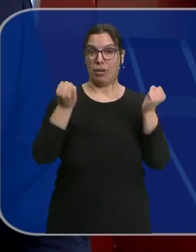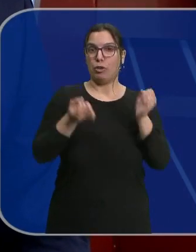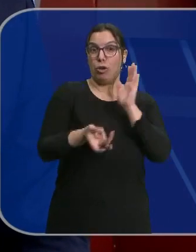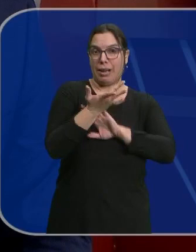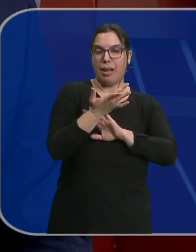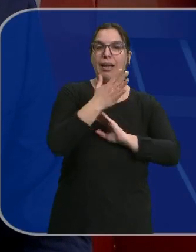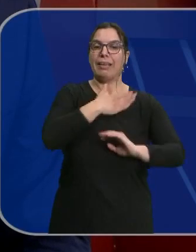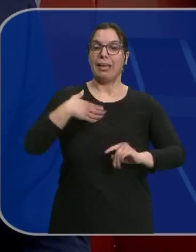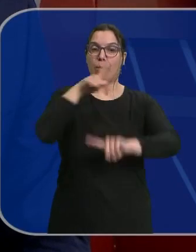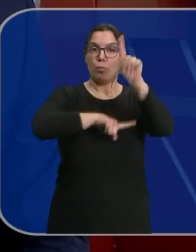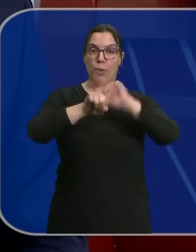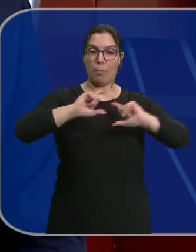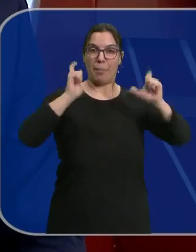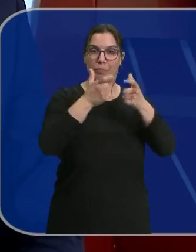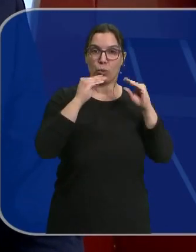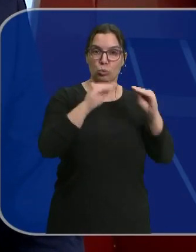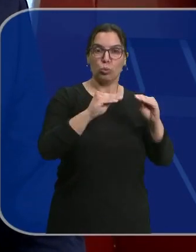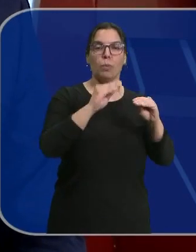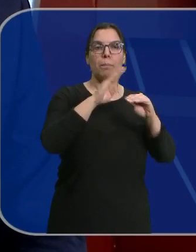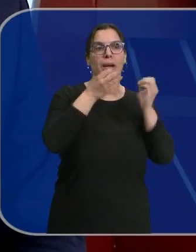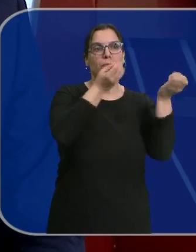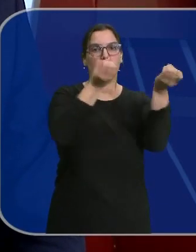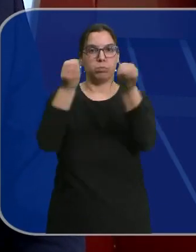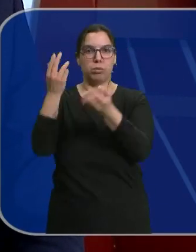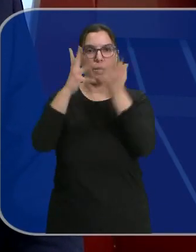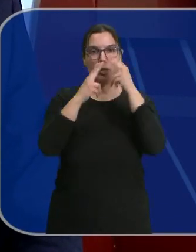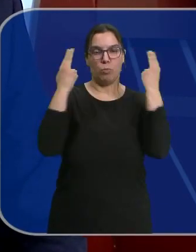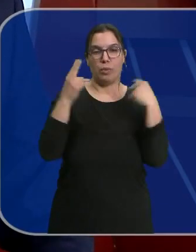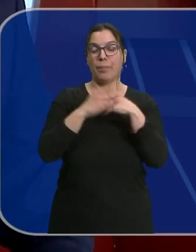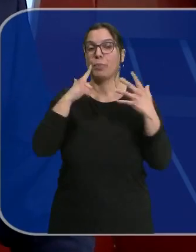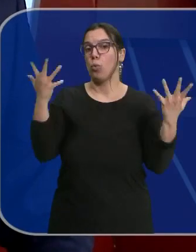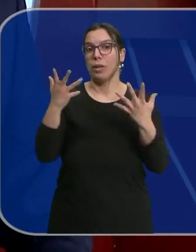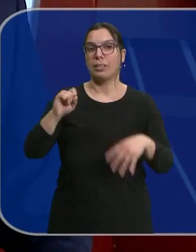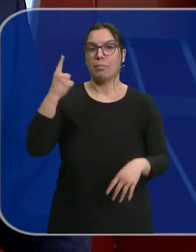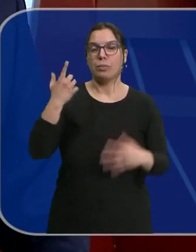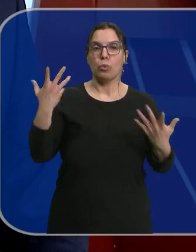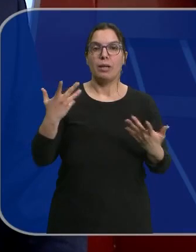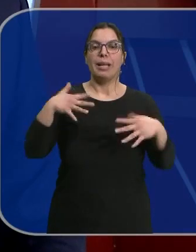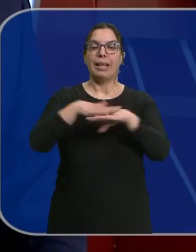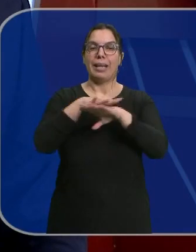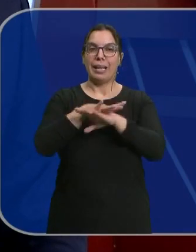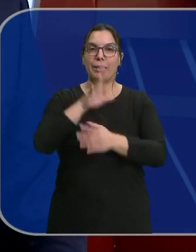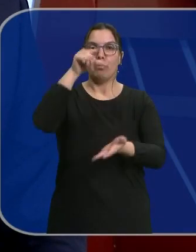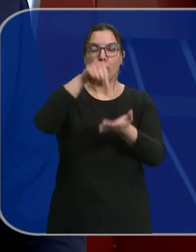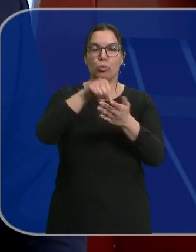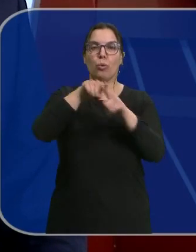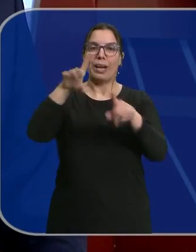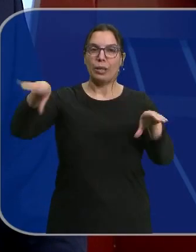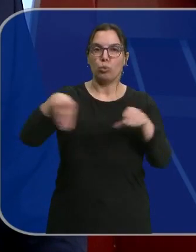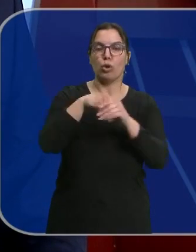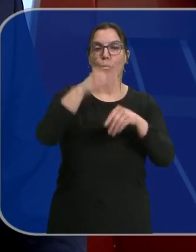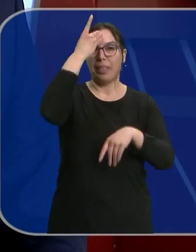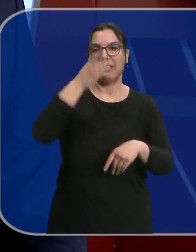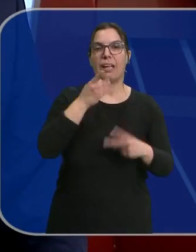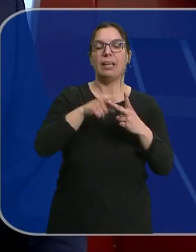pretende trasladar los problemas de la etnia gitana a las administraciones. Entre los más urgentes, una red de puntos de inclusión digital y mejorar la